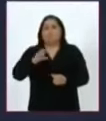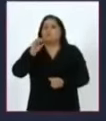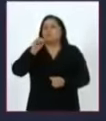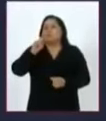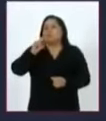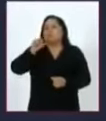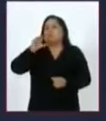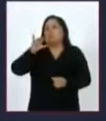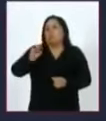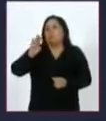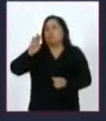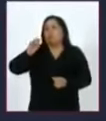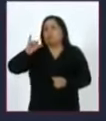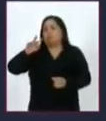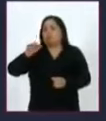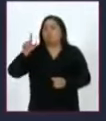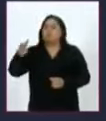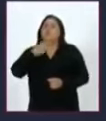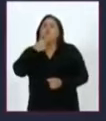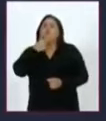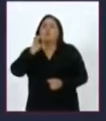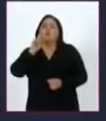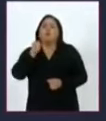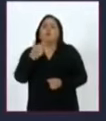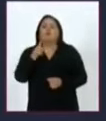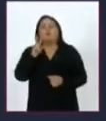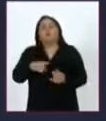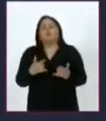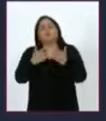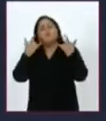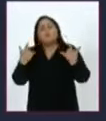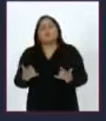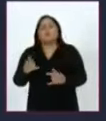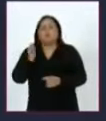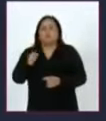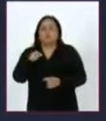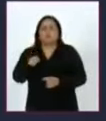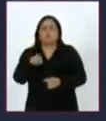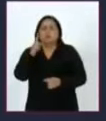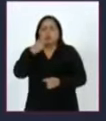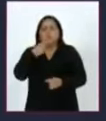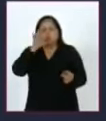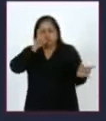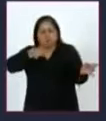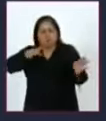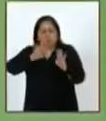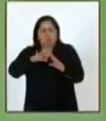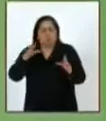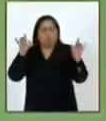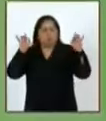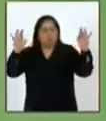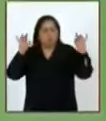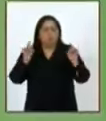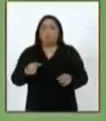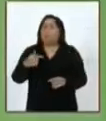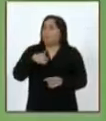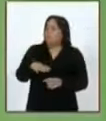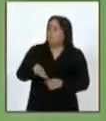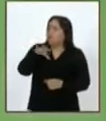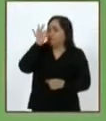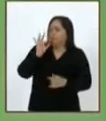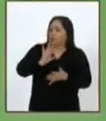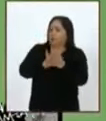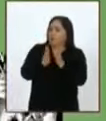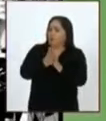Bolívar, de Edgar Clement, que cuenta la historia de Leónidas, un cazador de ángeles. Yo encontré El complot